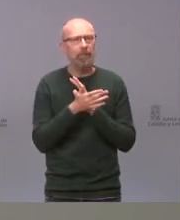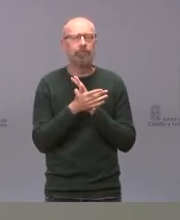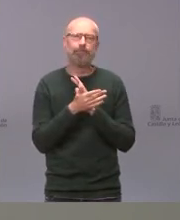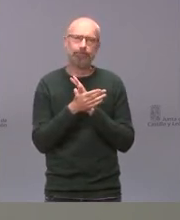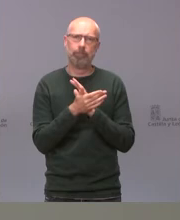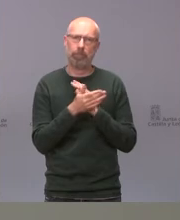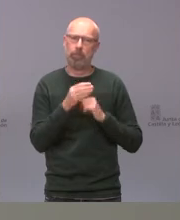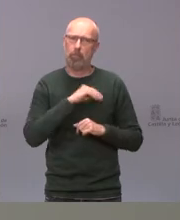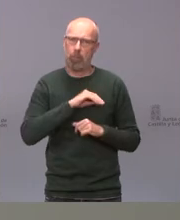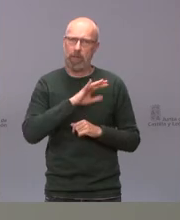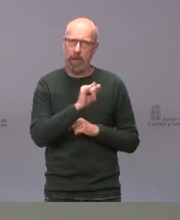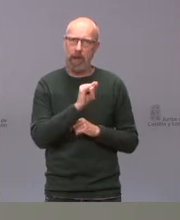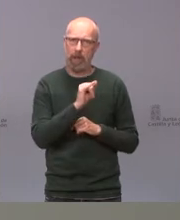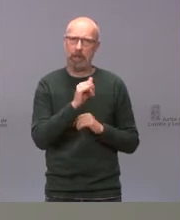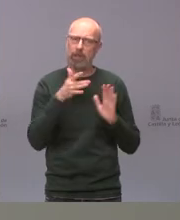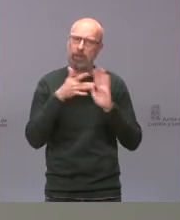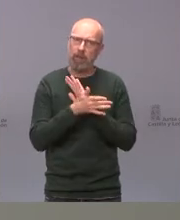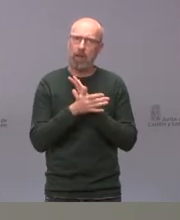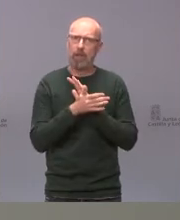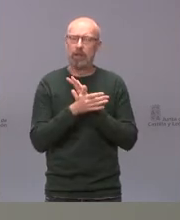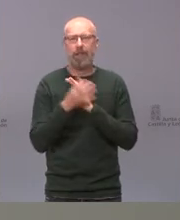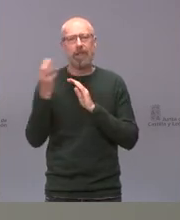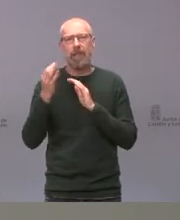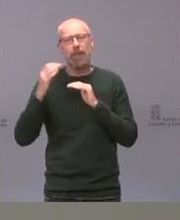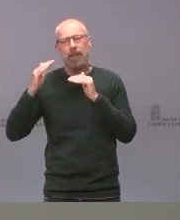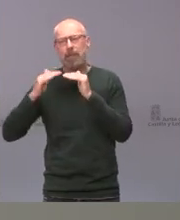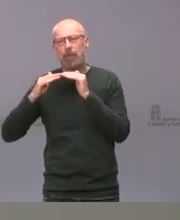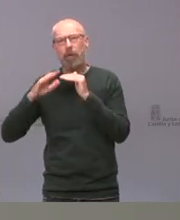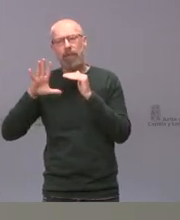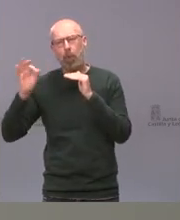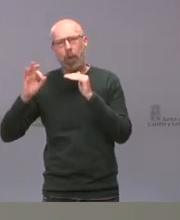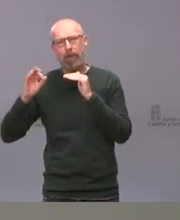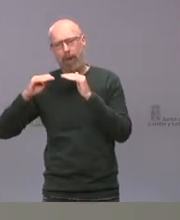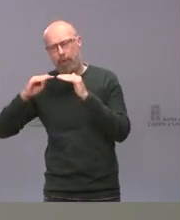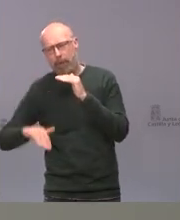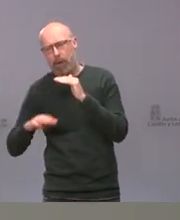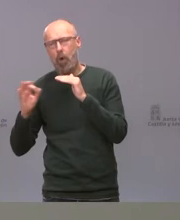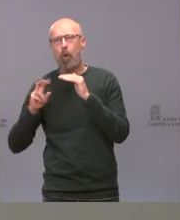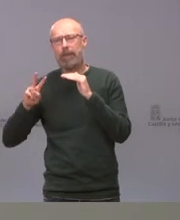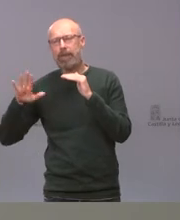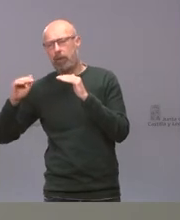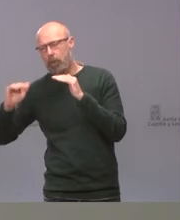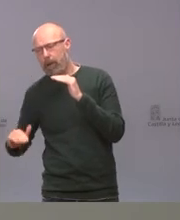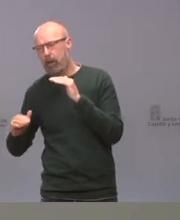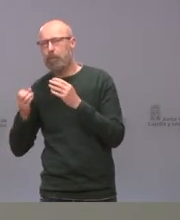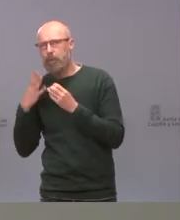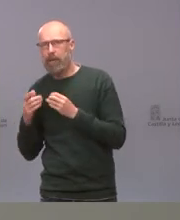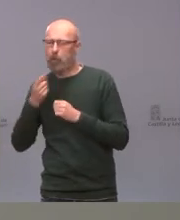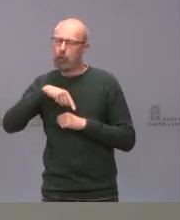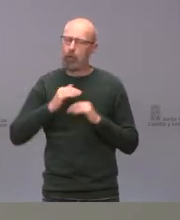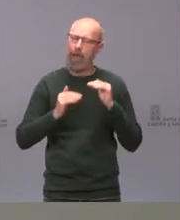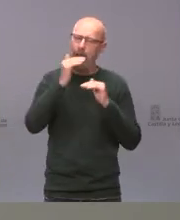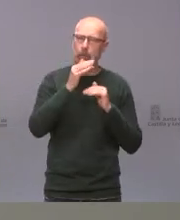ser aceptable y que algunos cifran en 50 por 100.000 habitantes y otros autores en 25 por 100.000 habitantes. Pero tenemos que